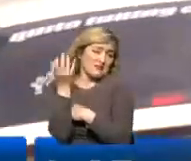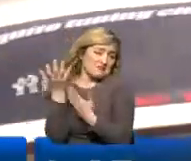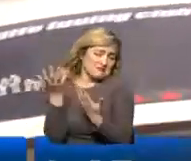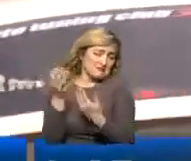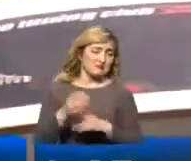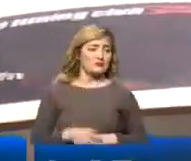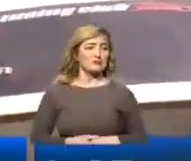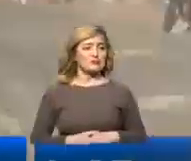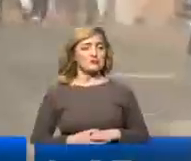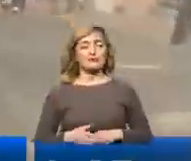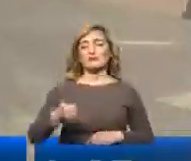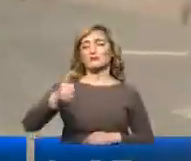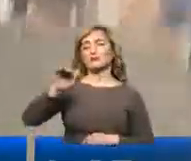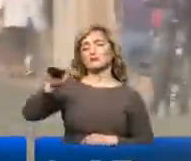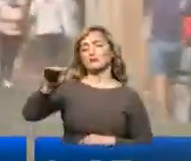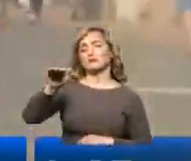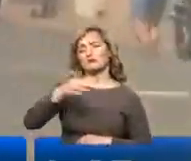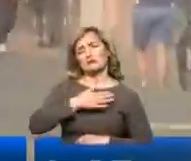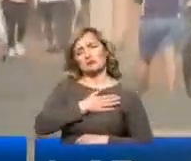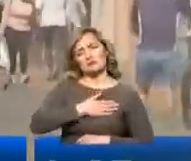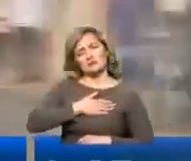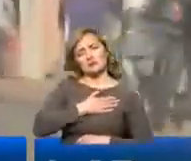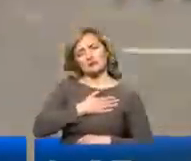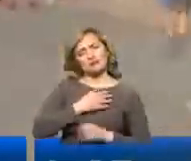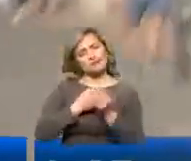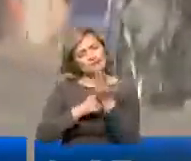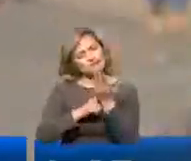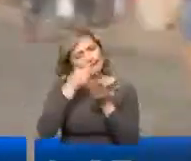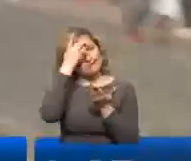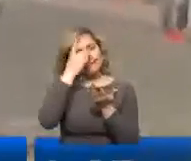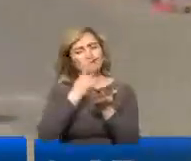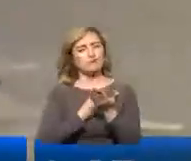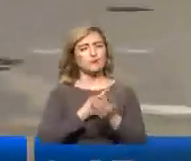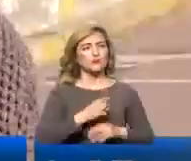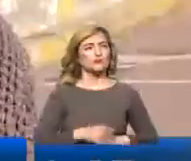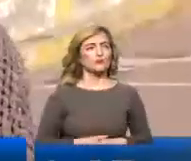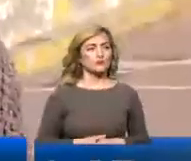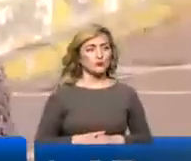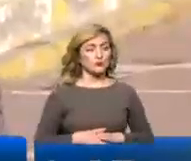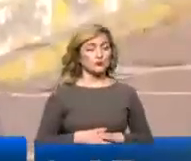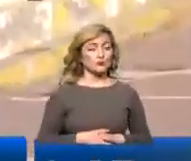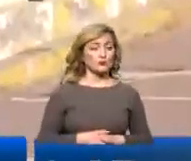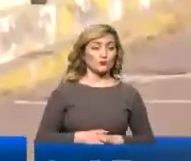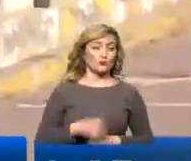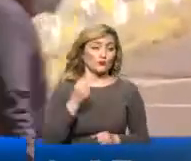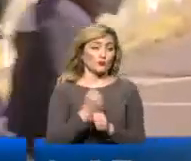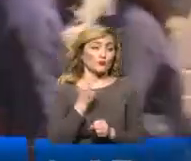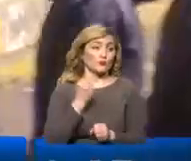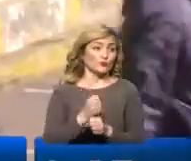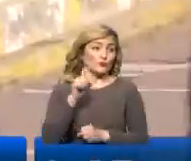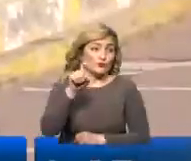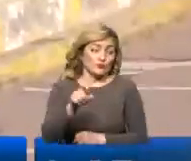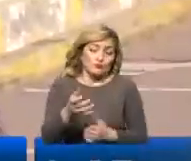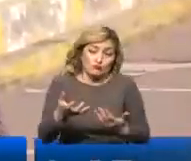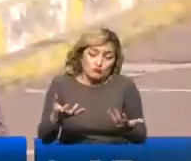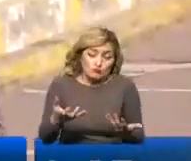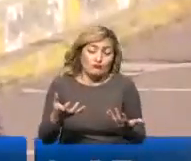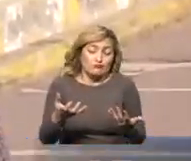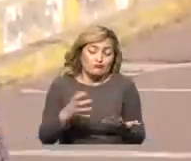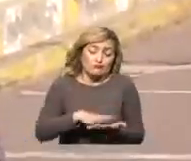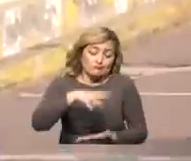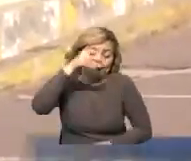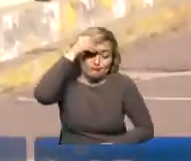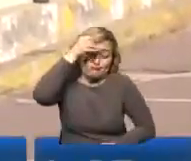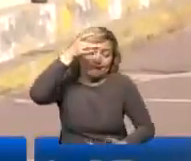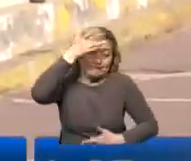eso piden a las autoridades que lo consideren. Hay que trabajar. Hay que aprender a convivir con esto